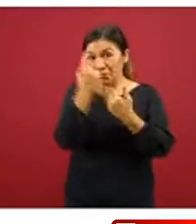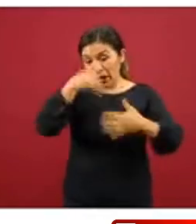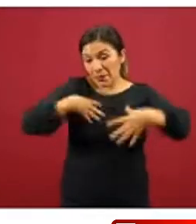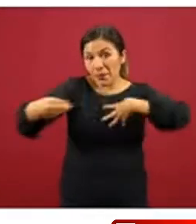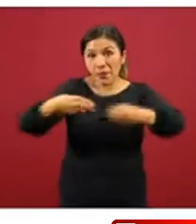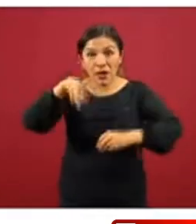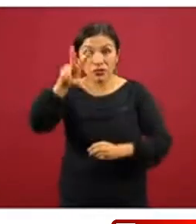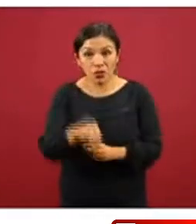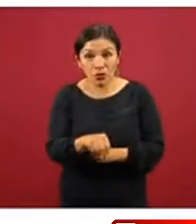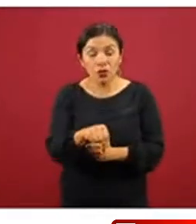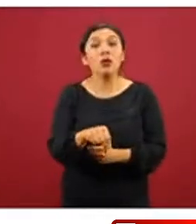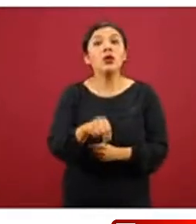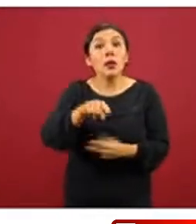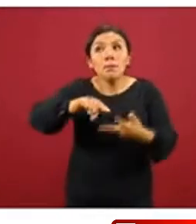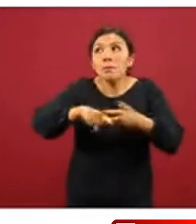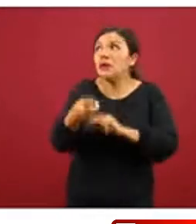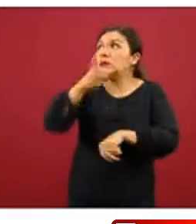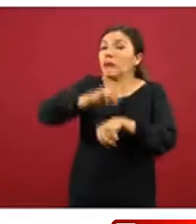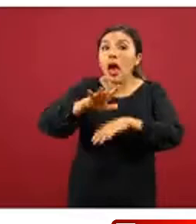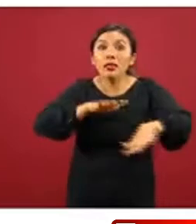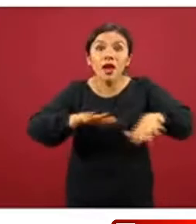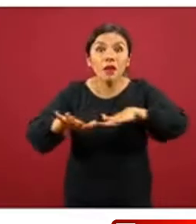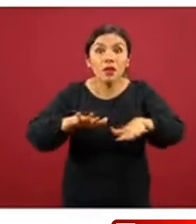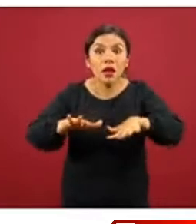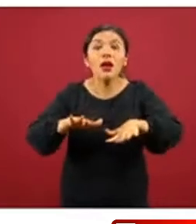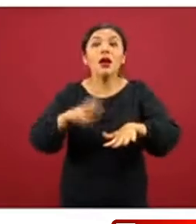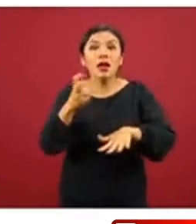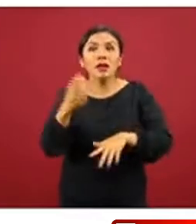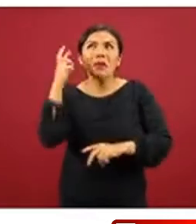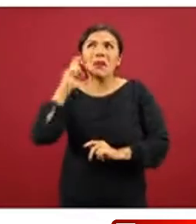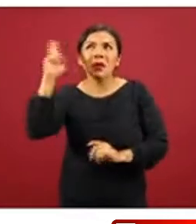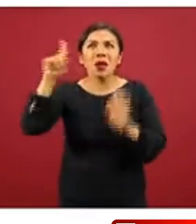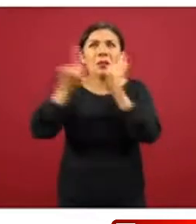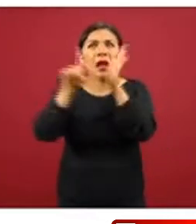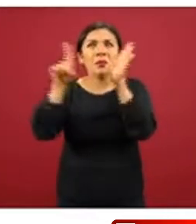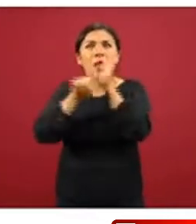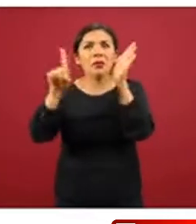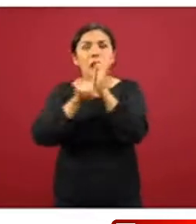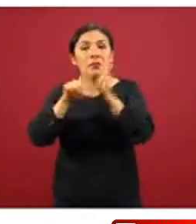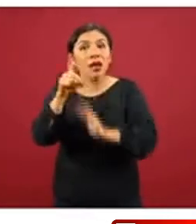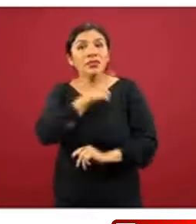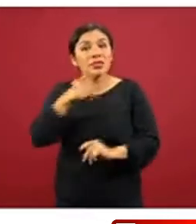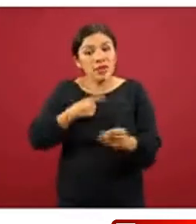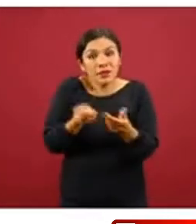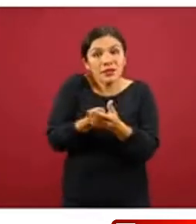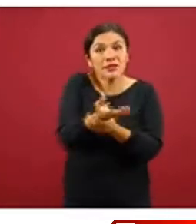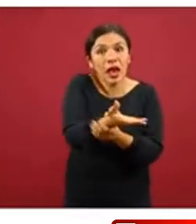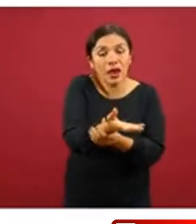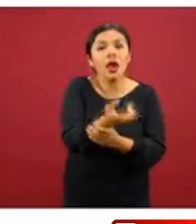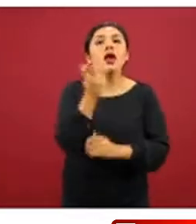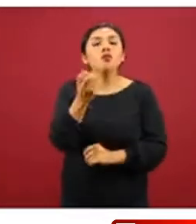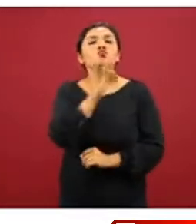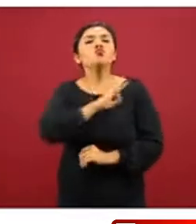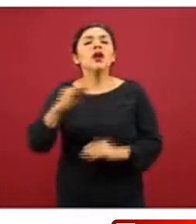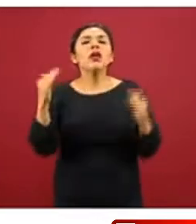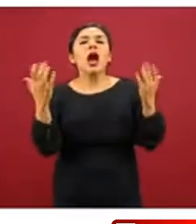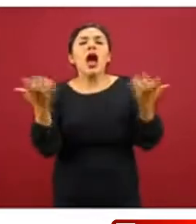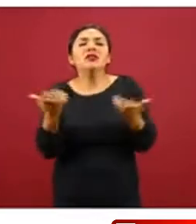contagiar y empieza a temblar y suena la alarma sísmica y debe evacuar, lo que puede hacer